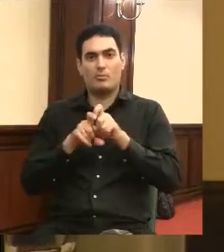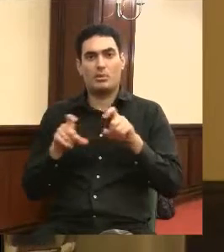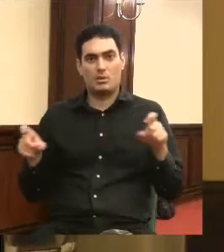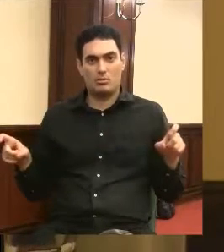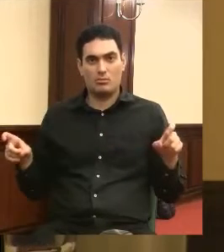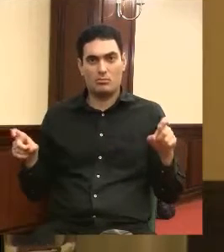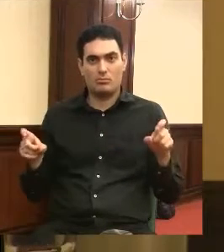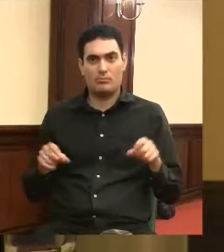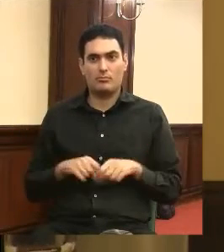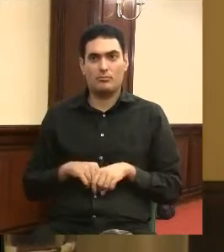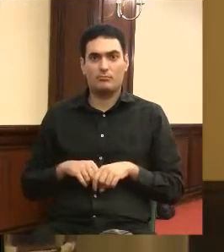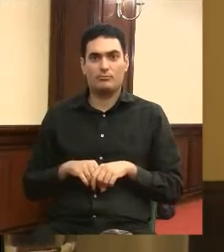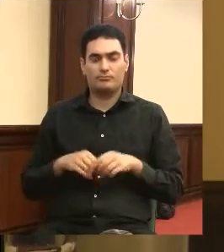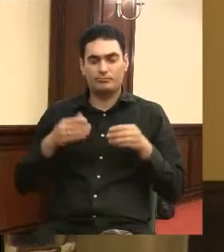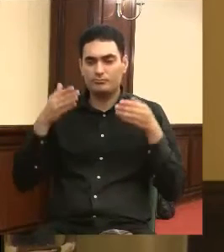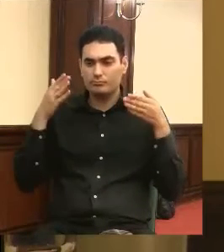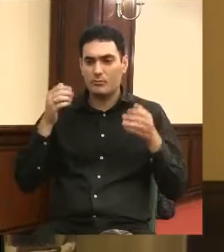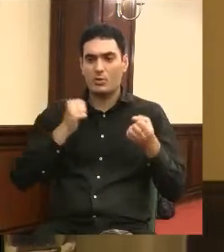una iniciativa